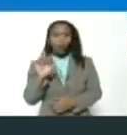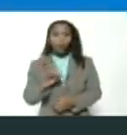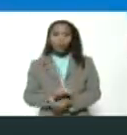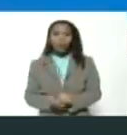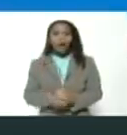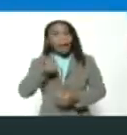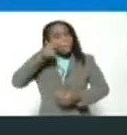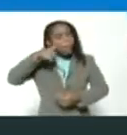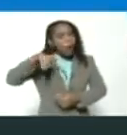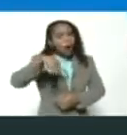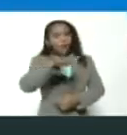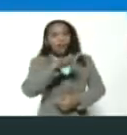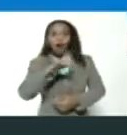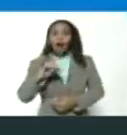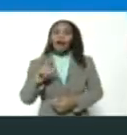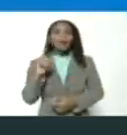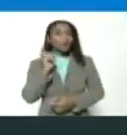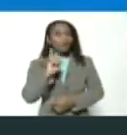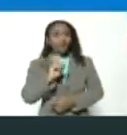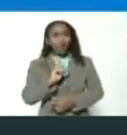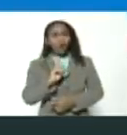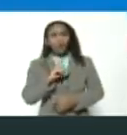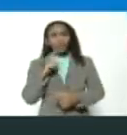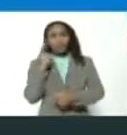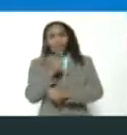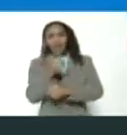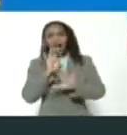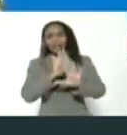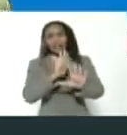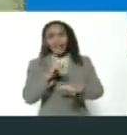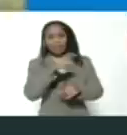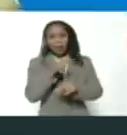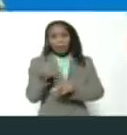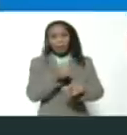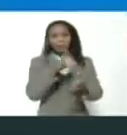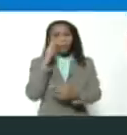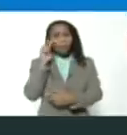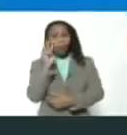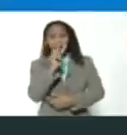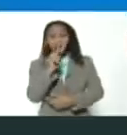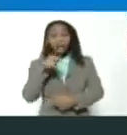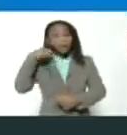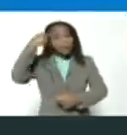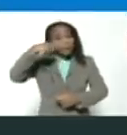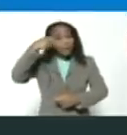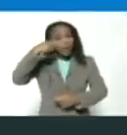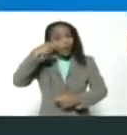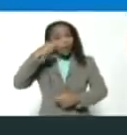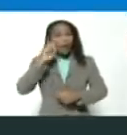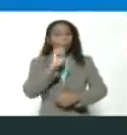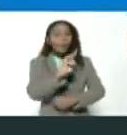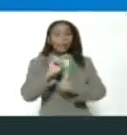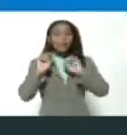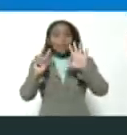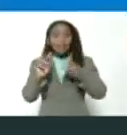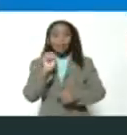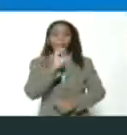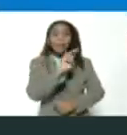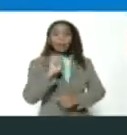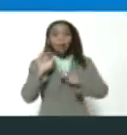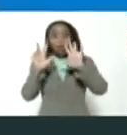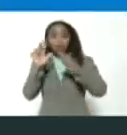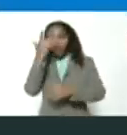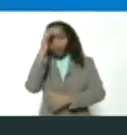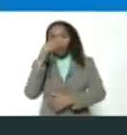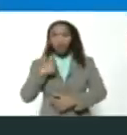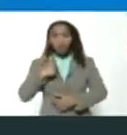un pueblo que no se merecía una masacre como esa. Vamos a ver un video del 27 y 28 de febrero